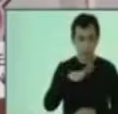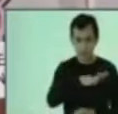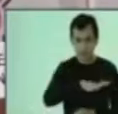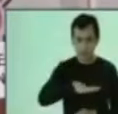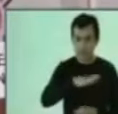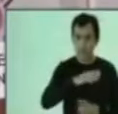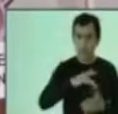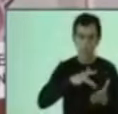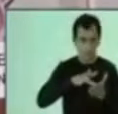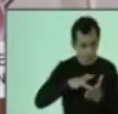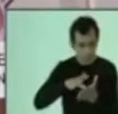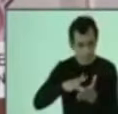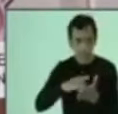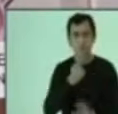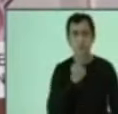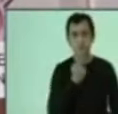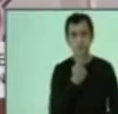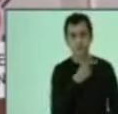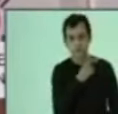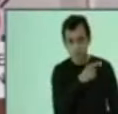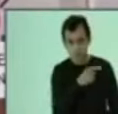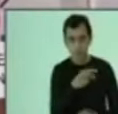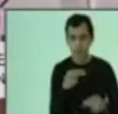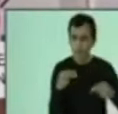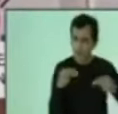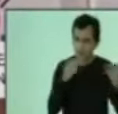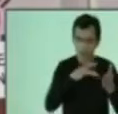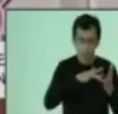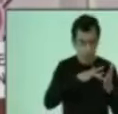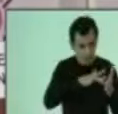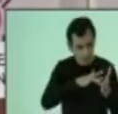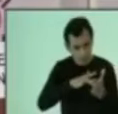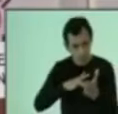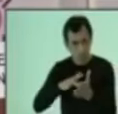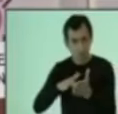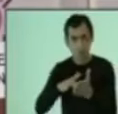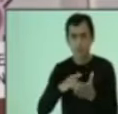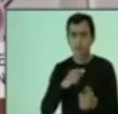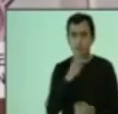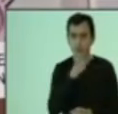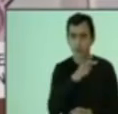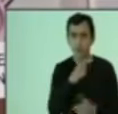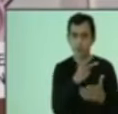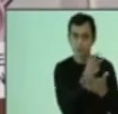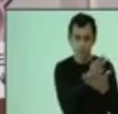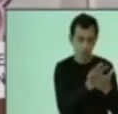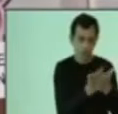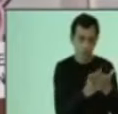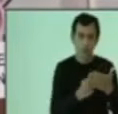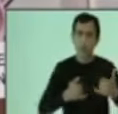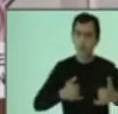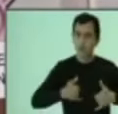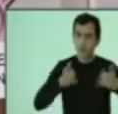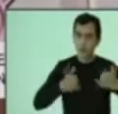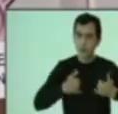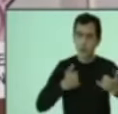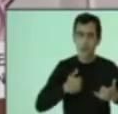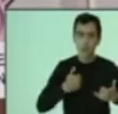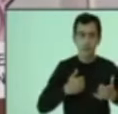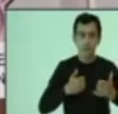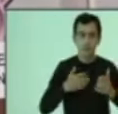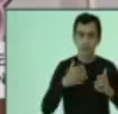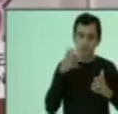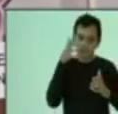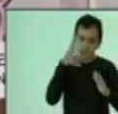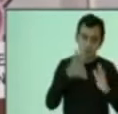nuevos negocios y vamos a trabajar coordinados con el programa de Jóvenes Construyendo el Futuro para generar más